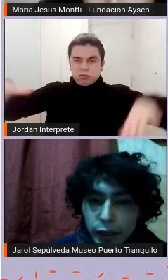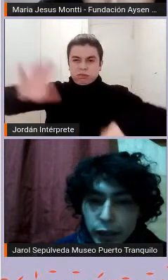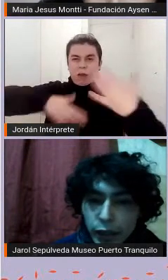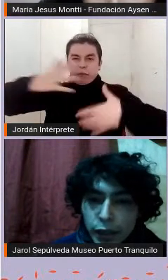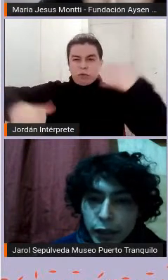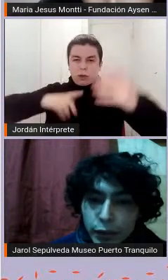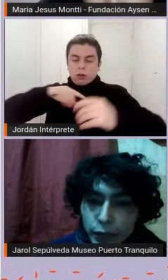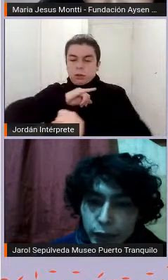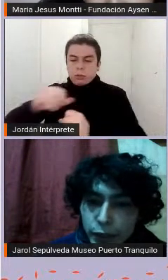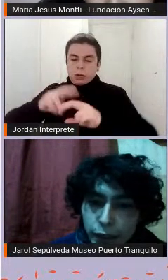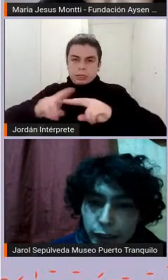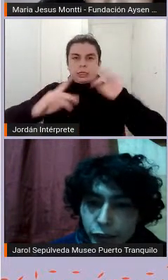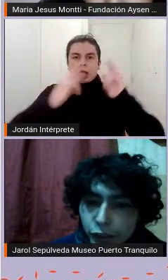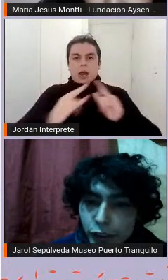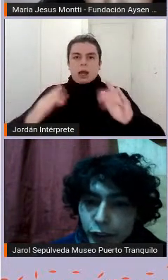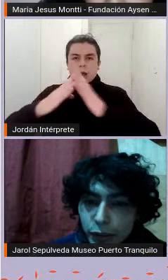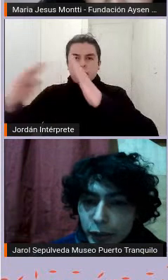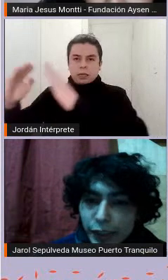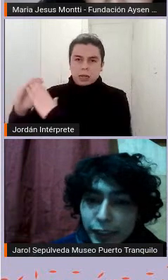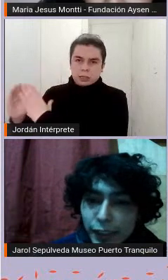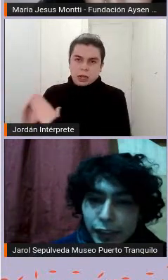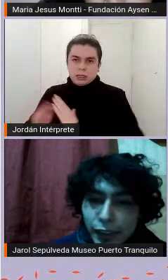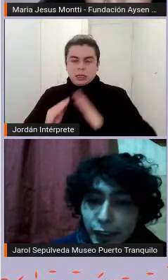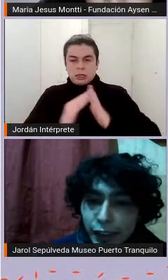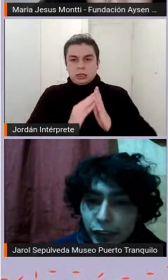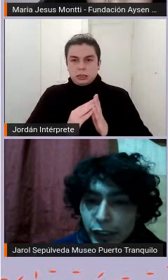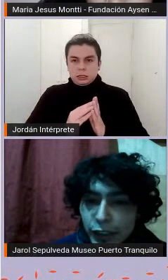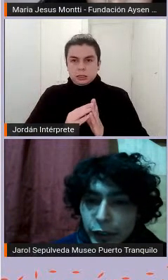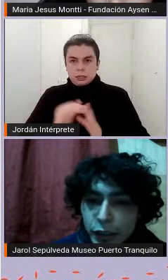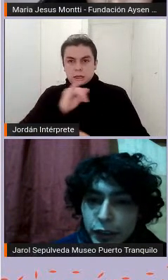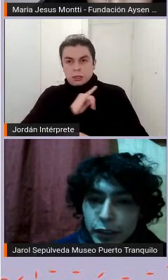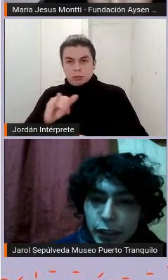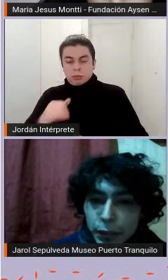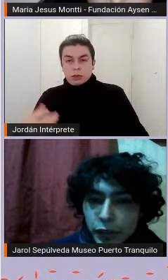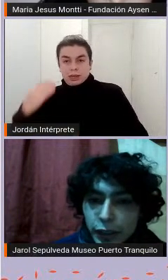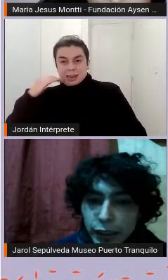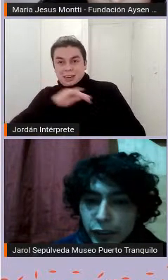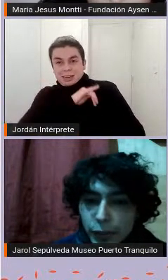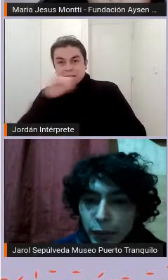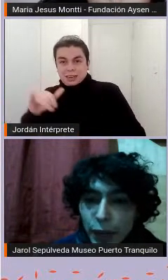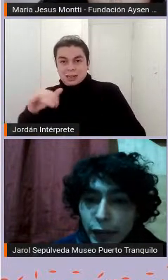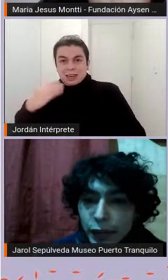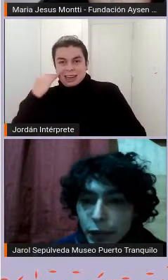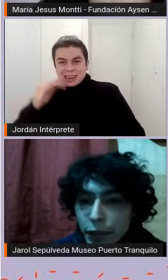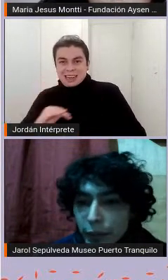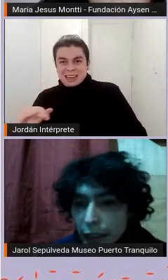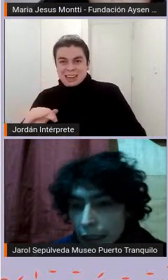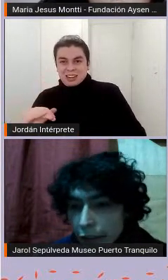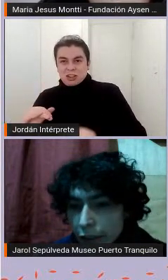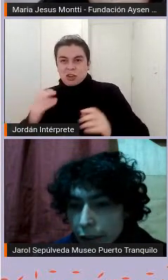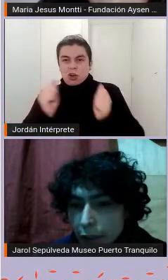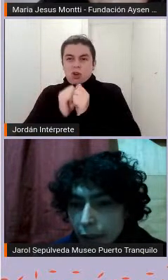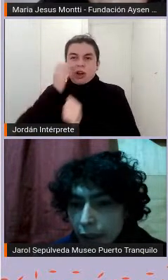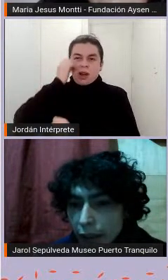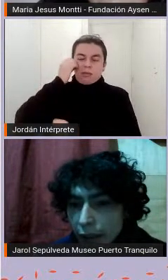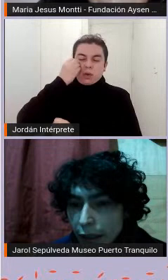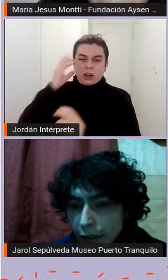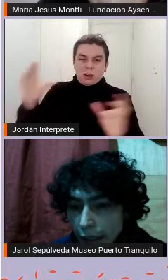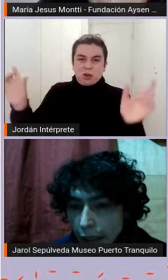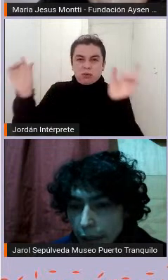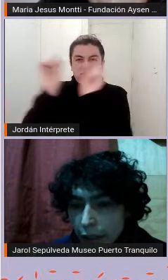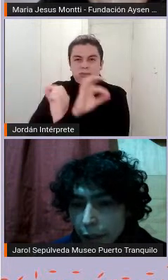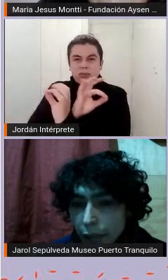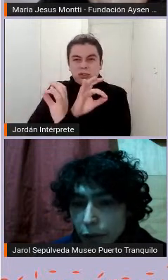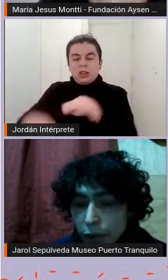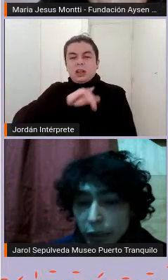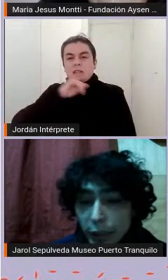ahí una relación, ¿cierto?, como transgeneracional de los niños y las personas que ya son más antiguas, y al final una imagen ahí de